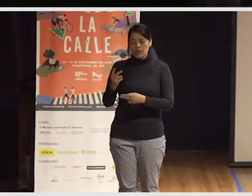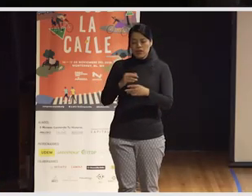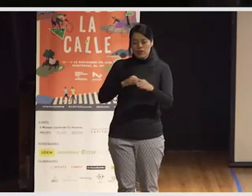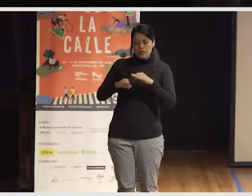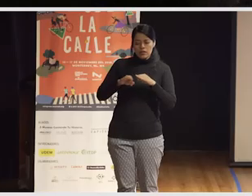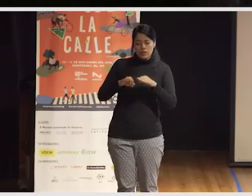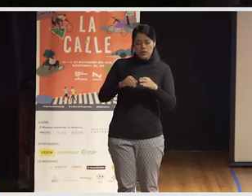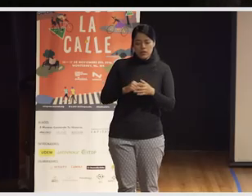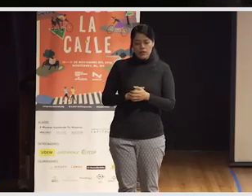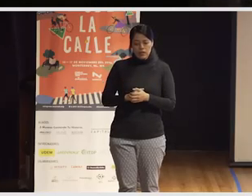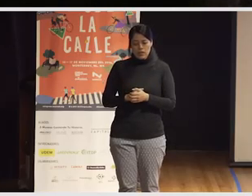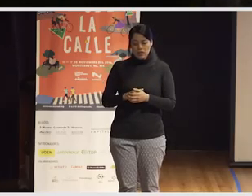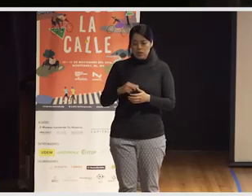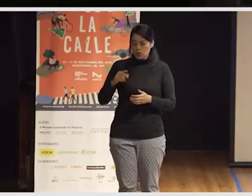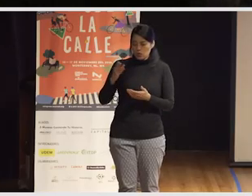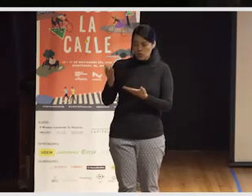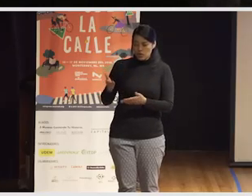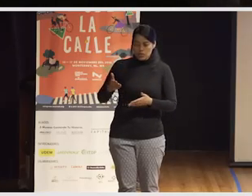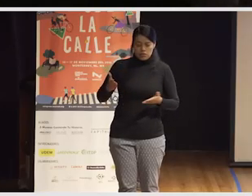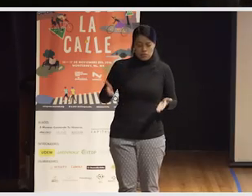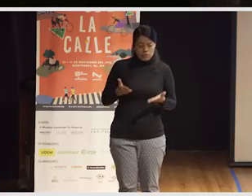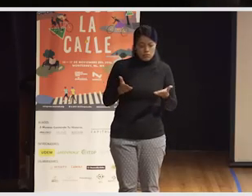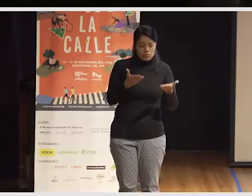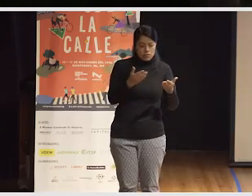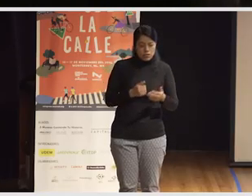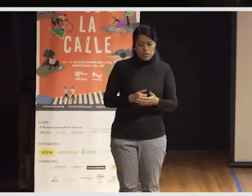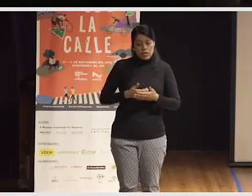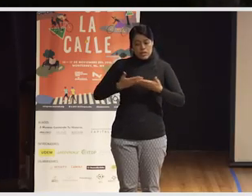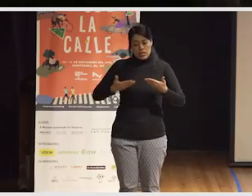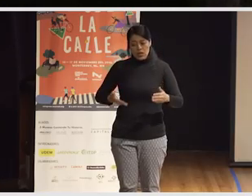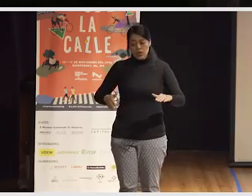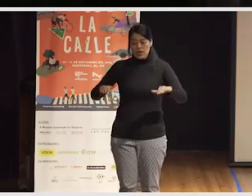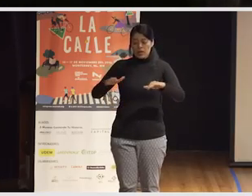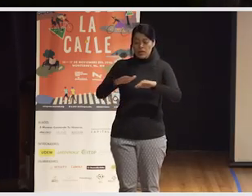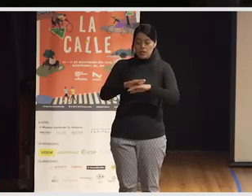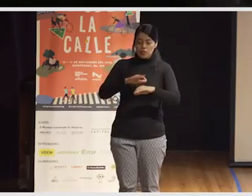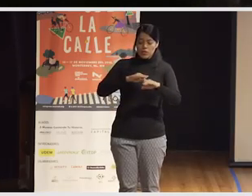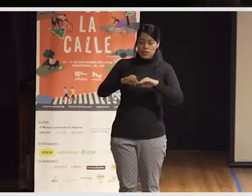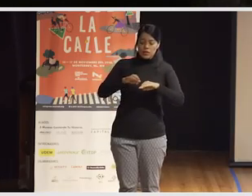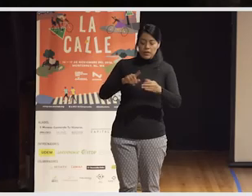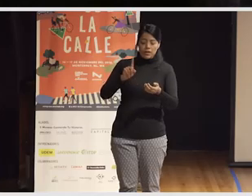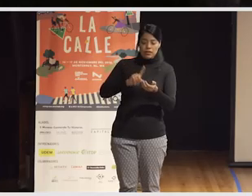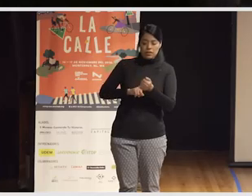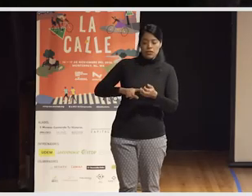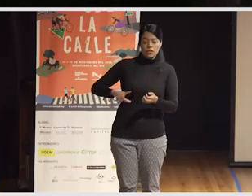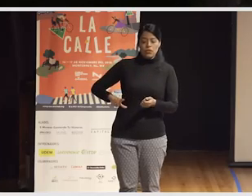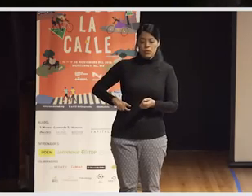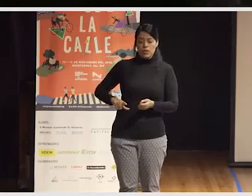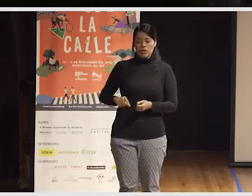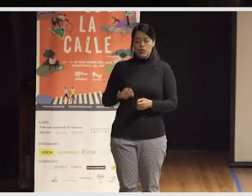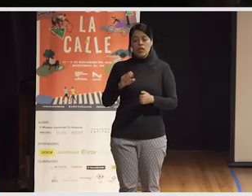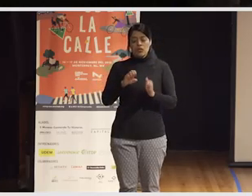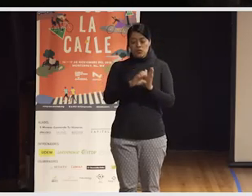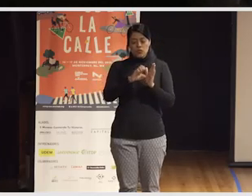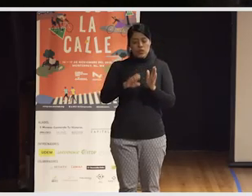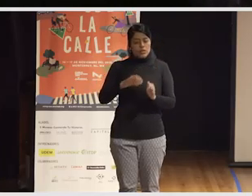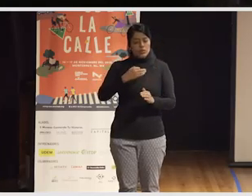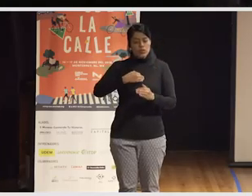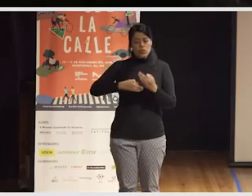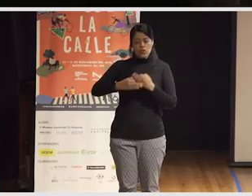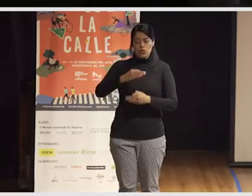ser como quienes impulsen esta lucha y ahora lo están haciendo en gobierno así que son muy buenos ejemplos de que todos lo podemos lograr o que los